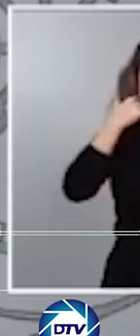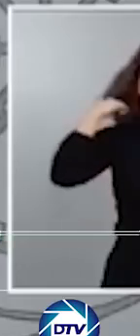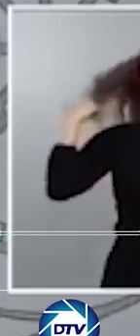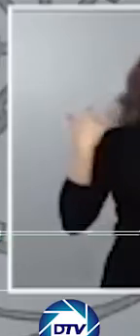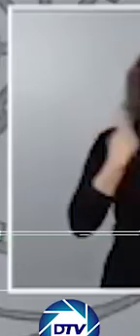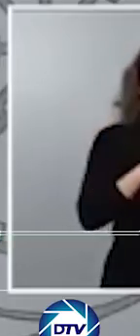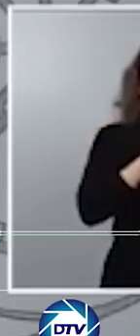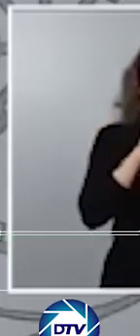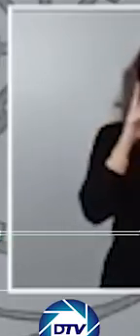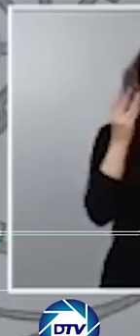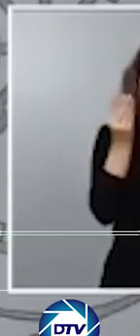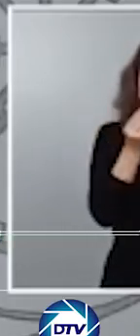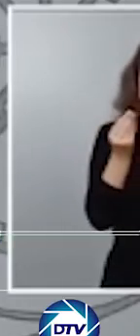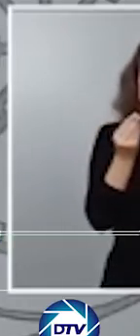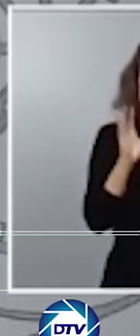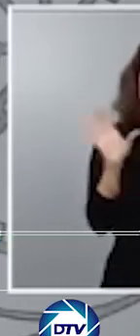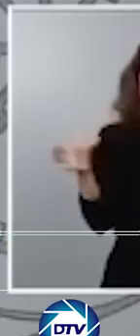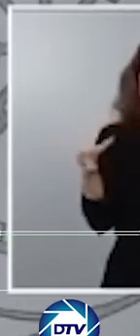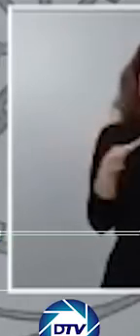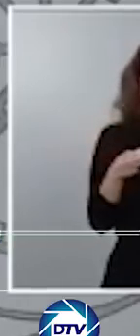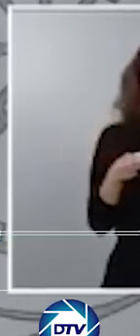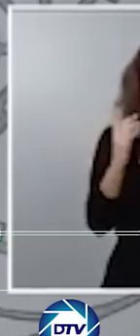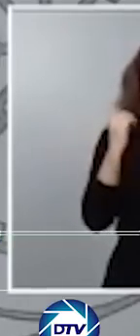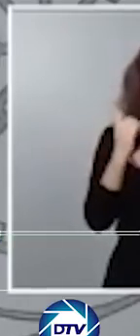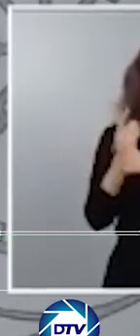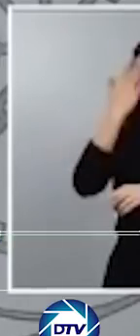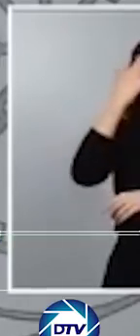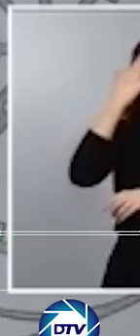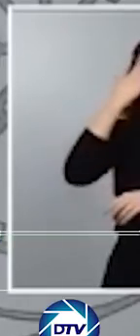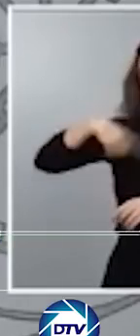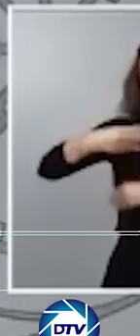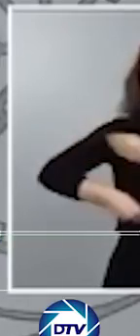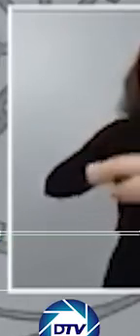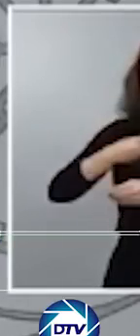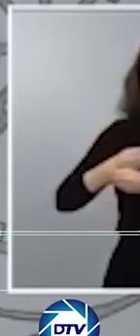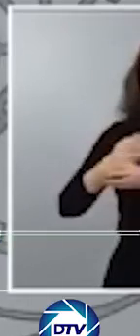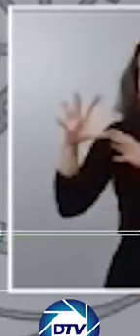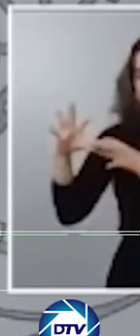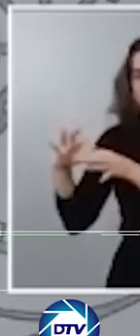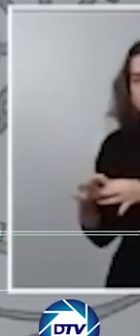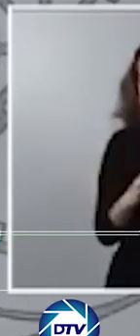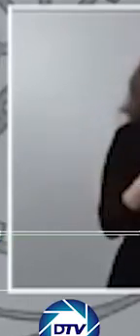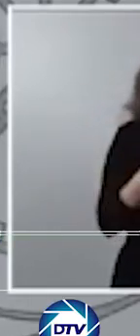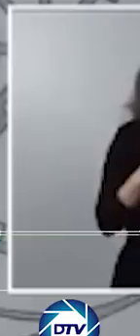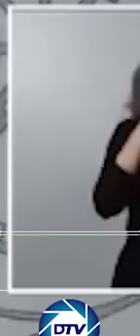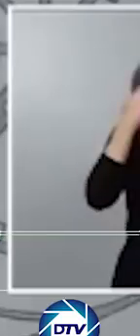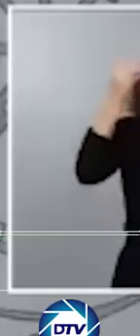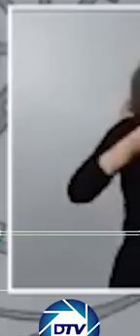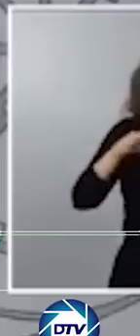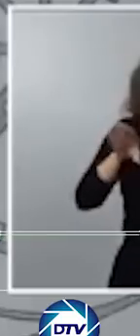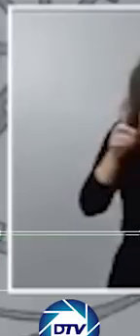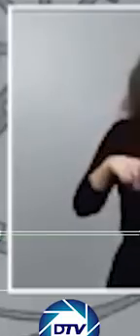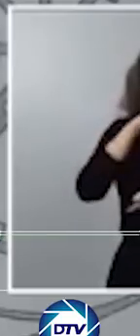su partido, de gente que hace uso, disfrute, etcétera. Hay que recordar que una persona, Ada Colau, está en estos momentos